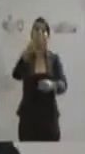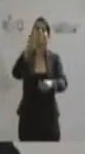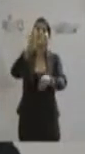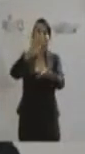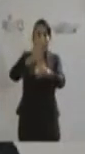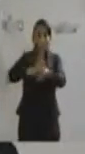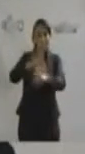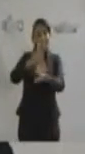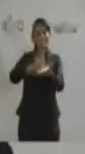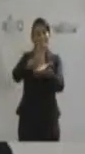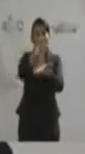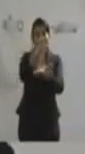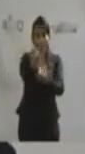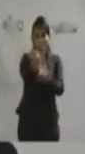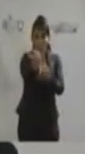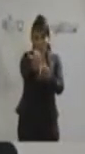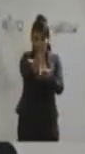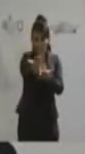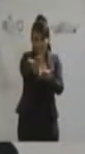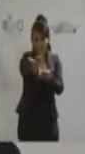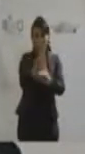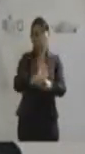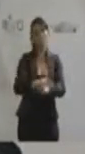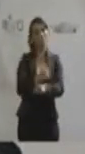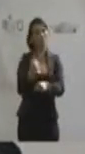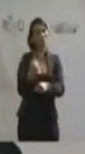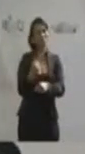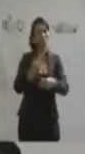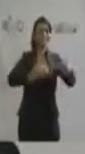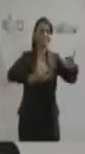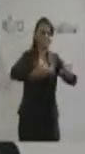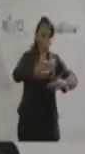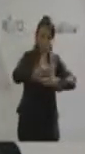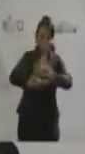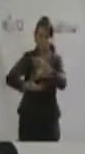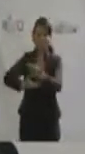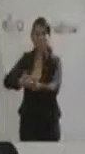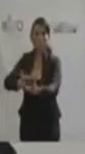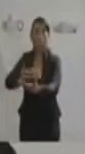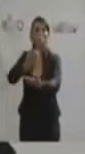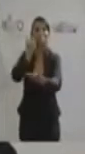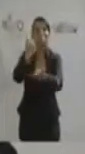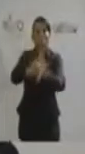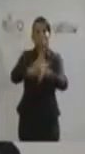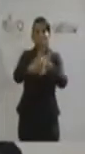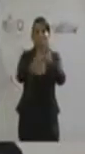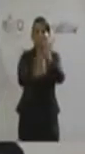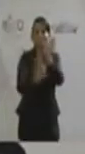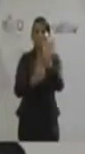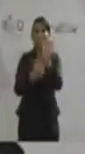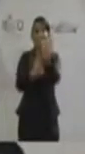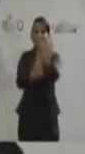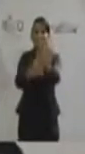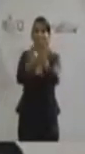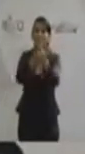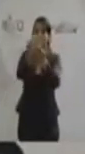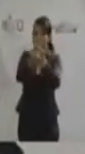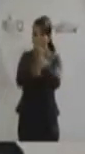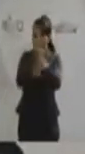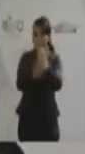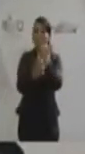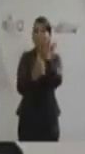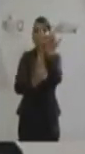queretano, que nos das la oportunidad de compartirte este proyecto de gobierno que quiero para Querétaro para los próximos